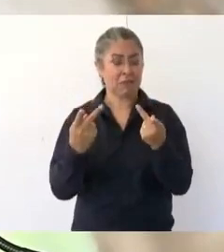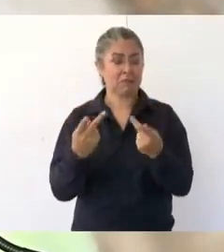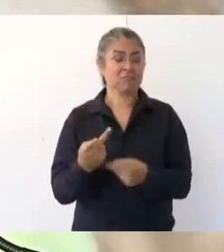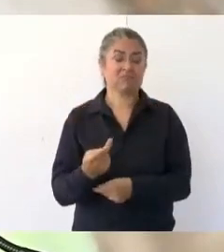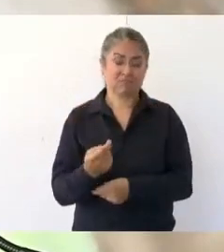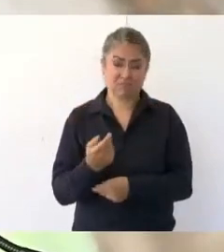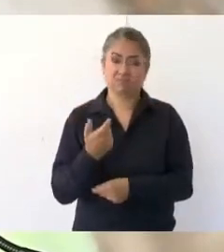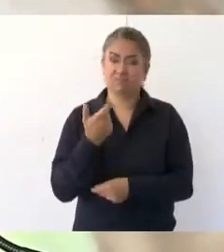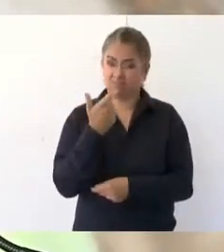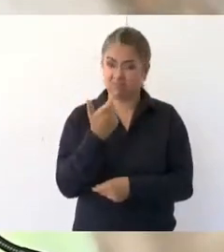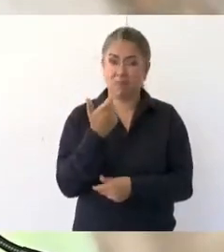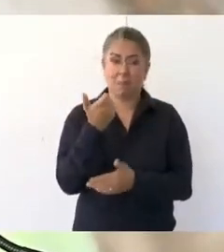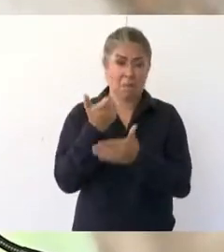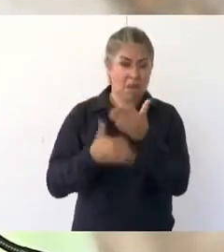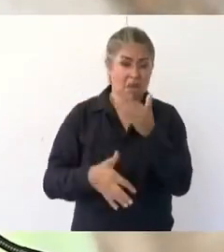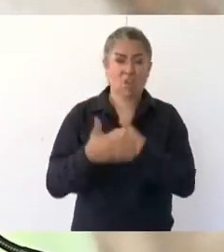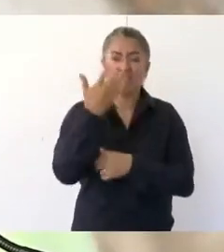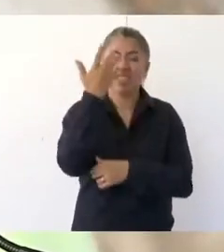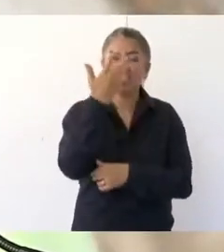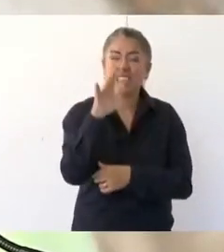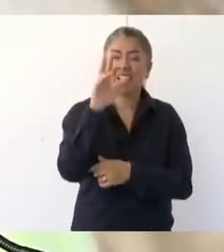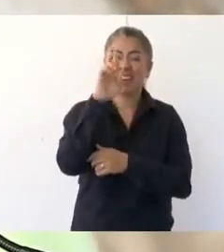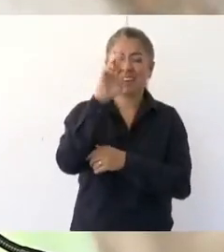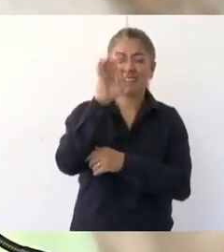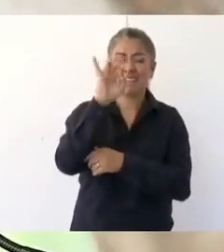precio, como 10 refinerías